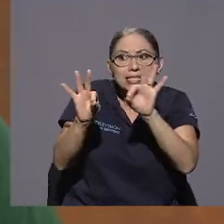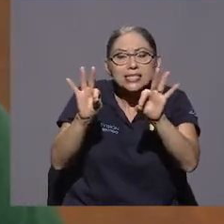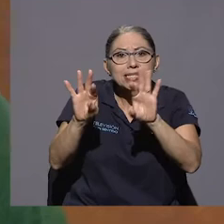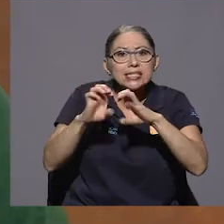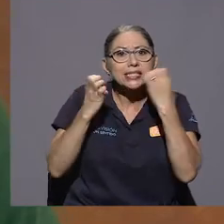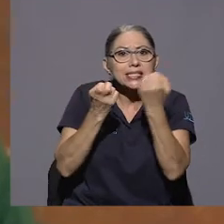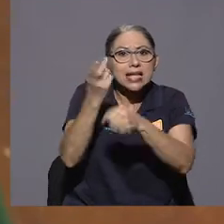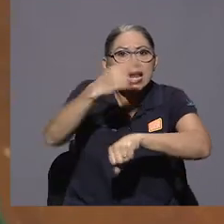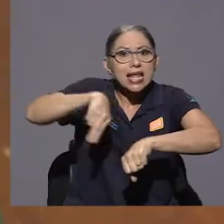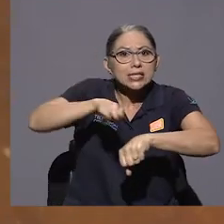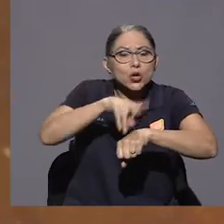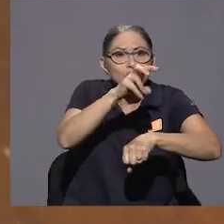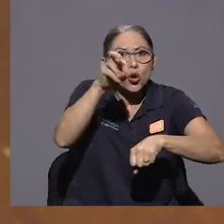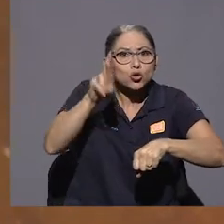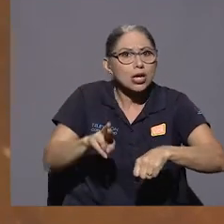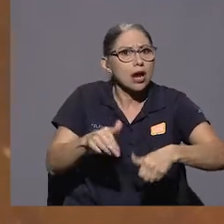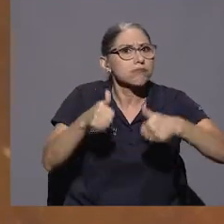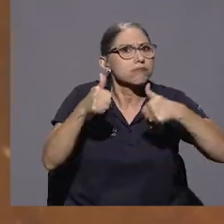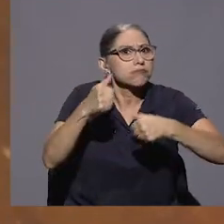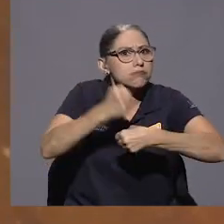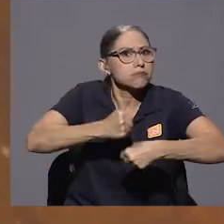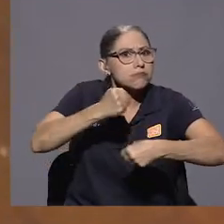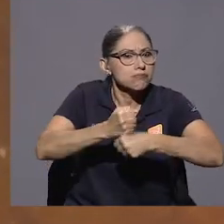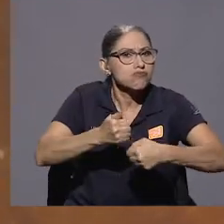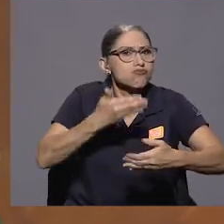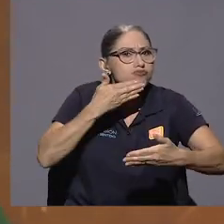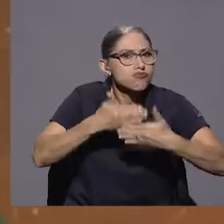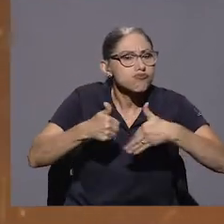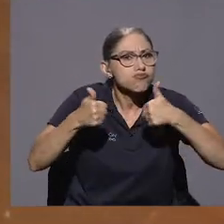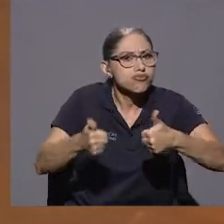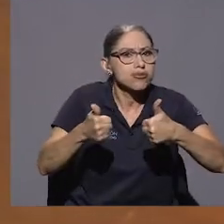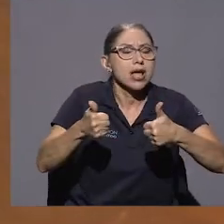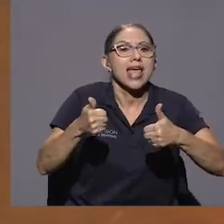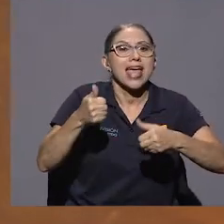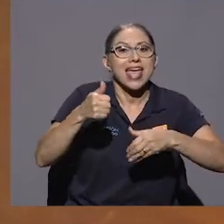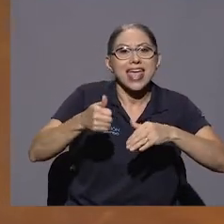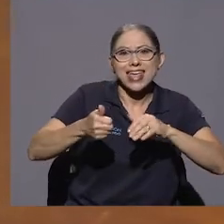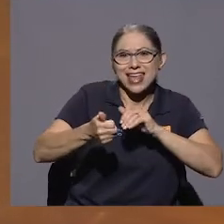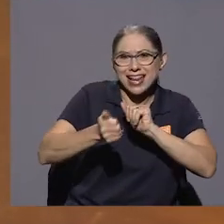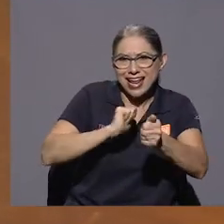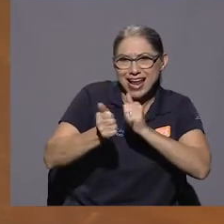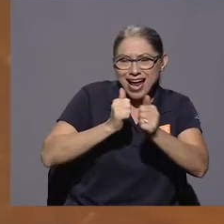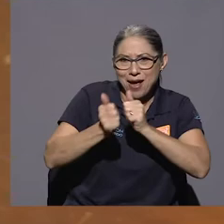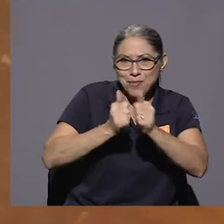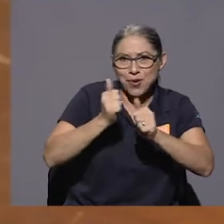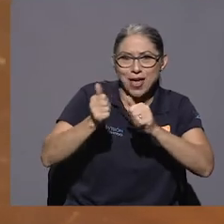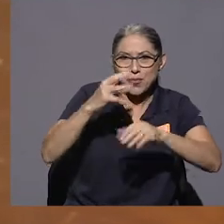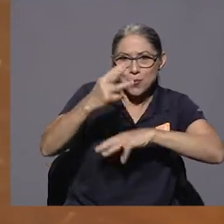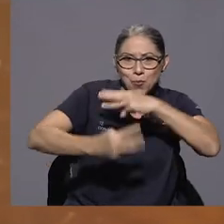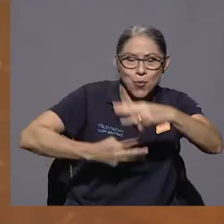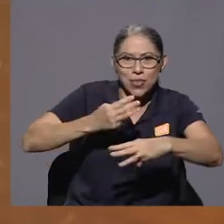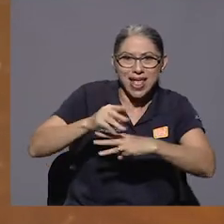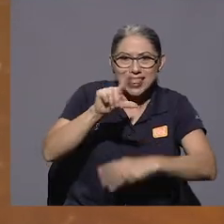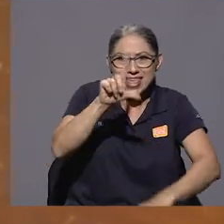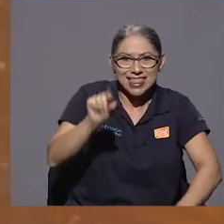selección de fútbol de Costa Rica en el Mundial de Italia, el día que regresa la